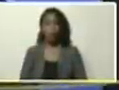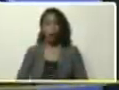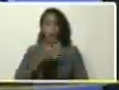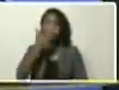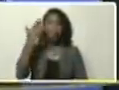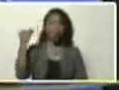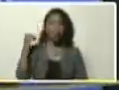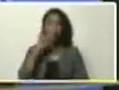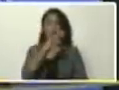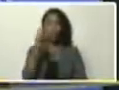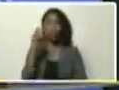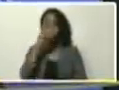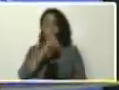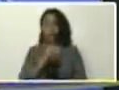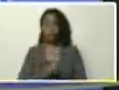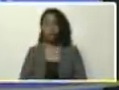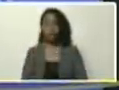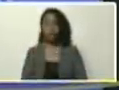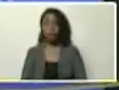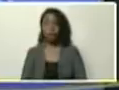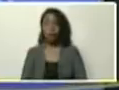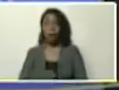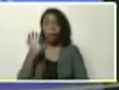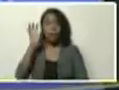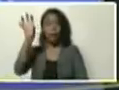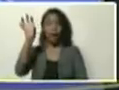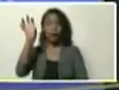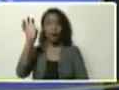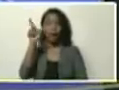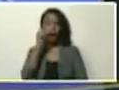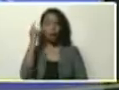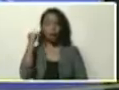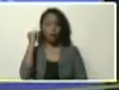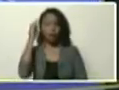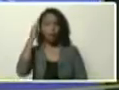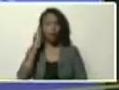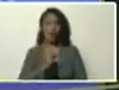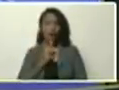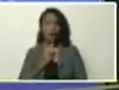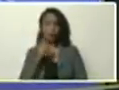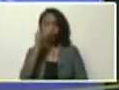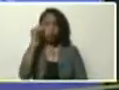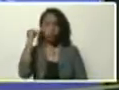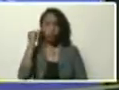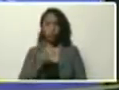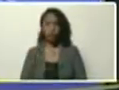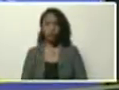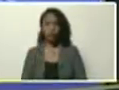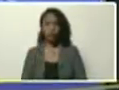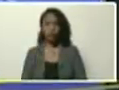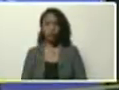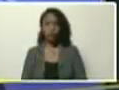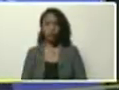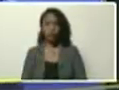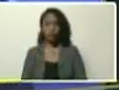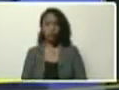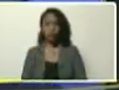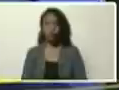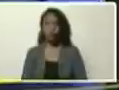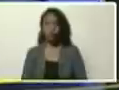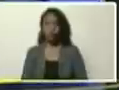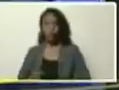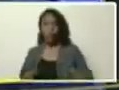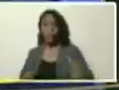200 años, los patriotas, las patriotas, los bolivarianos, las bolivarianas, se encontraban